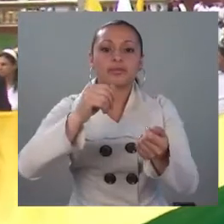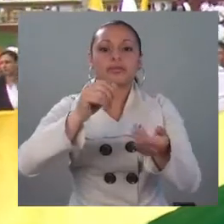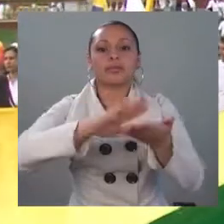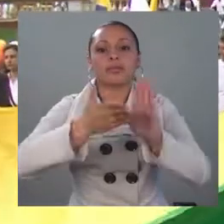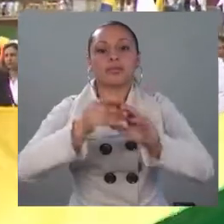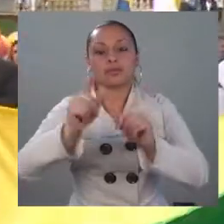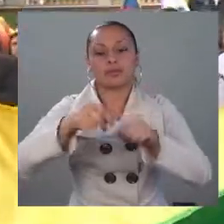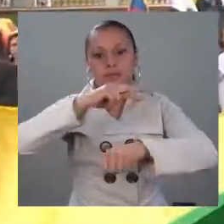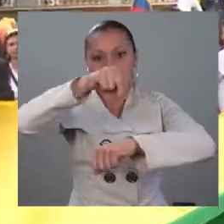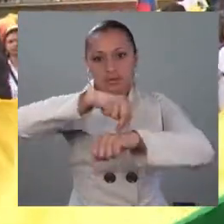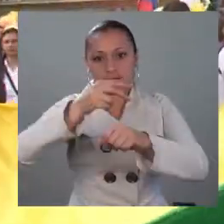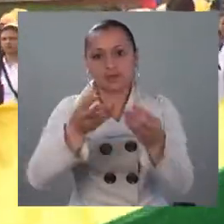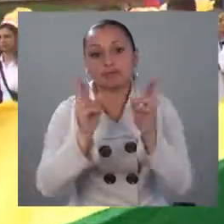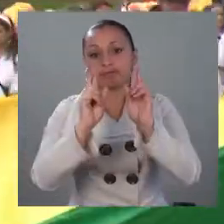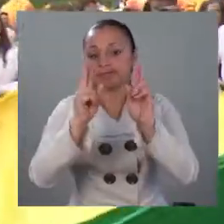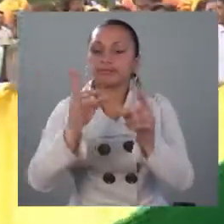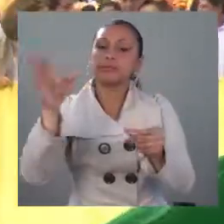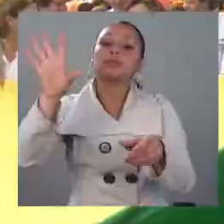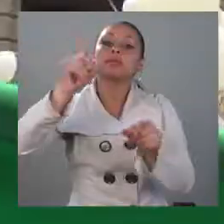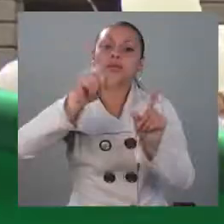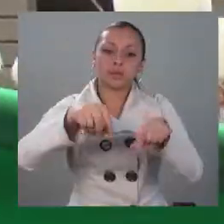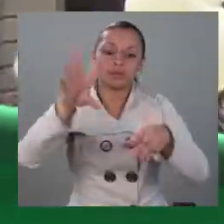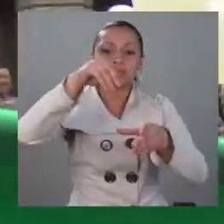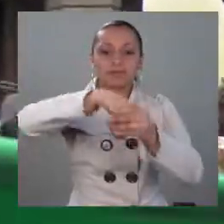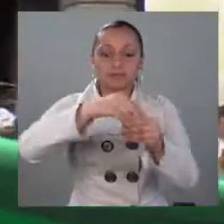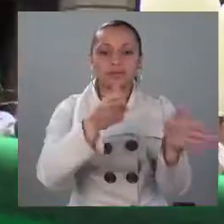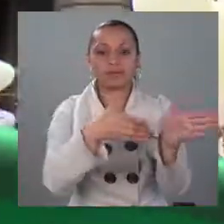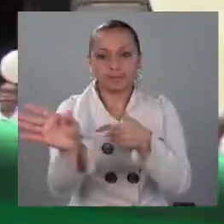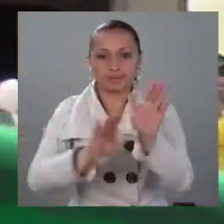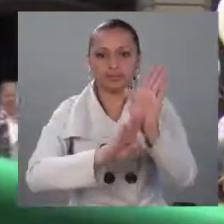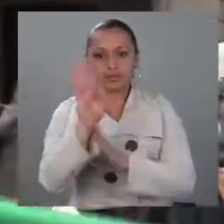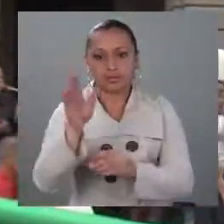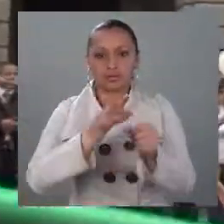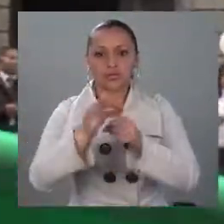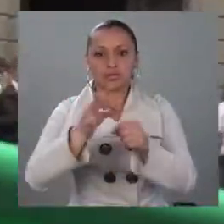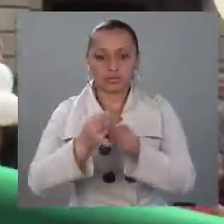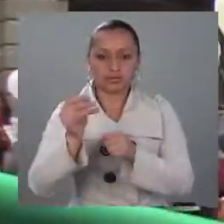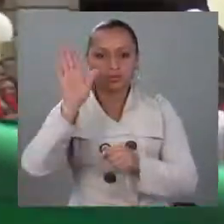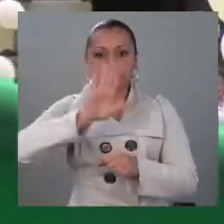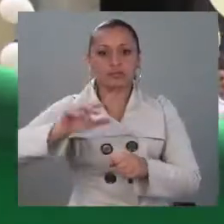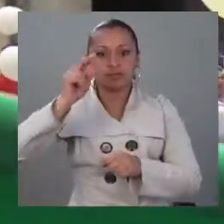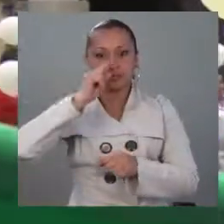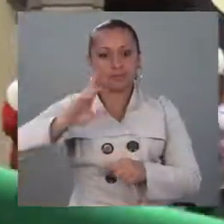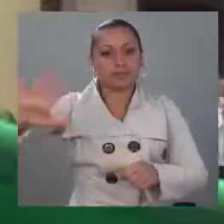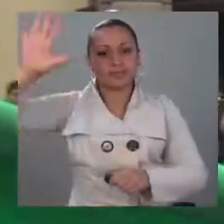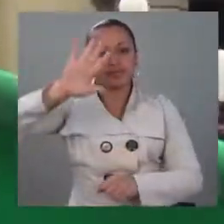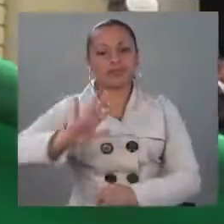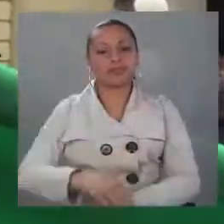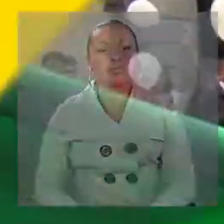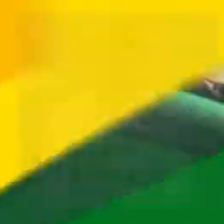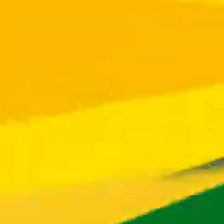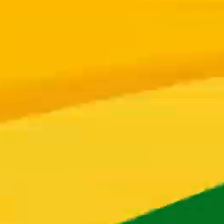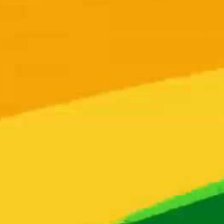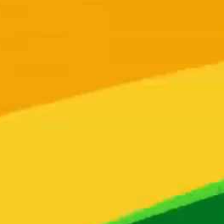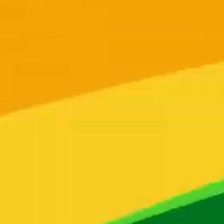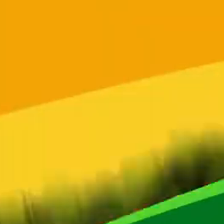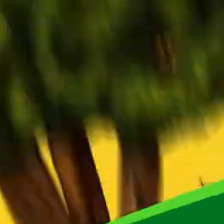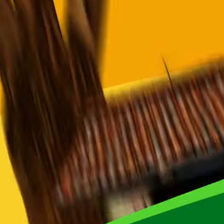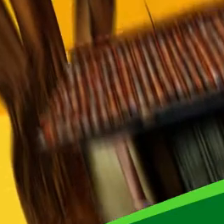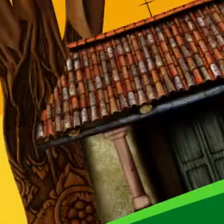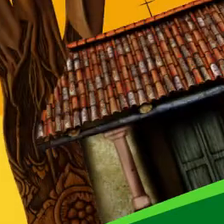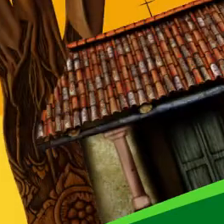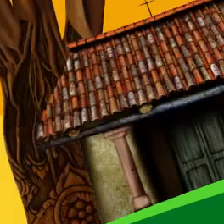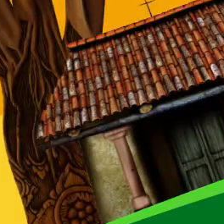nariñense. Además, se busca que sea incluido en los planes de desarrollo municipal, departamental y nacional.